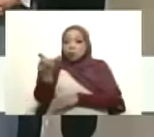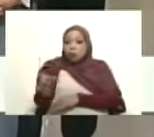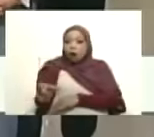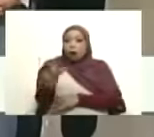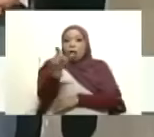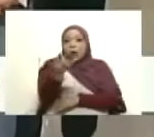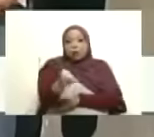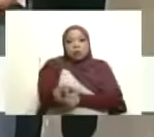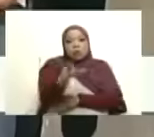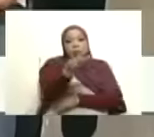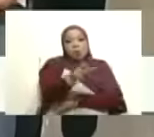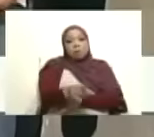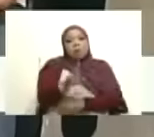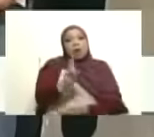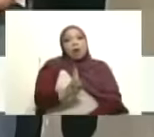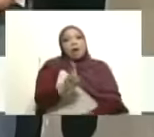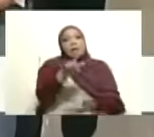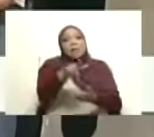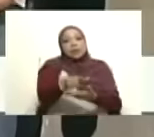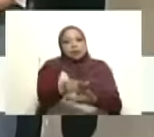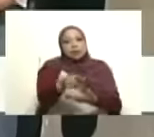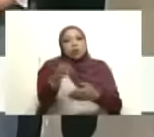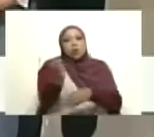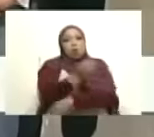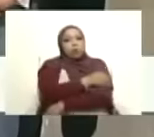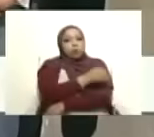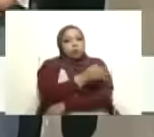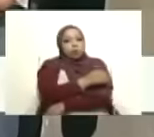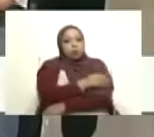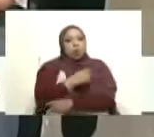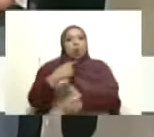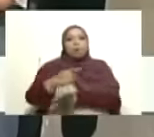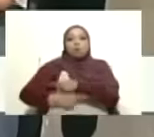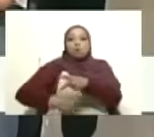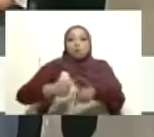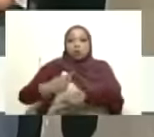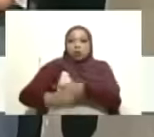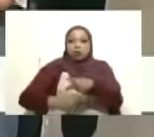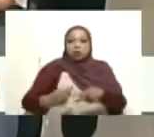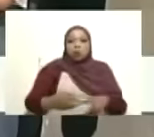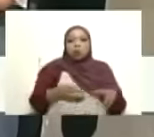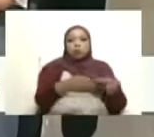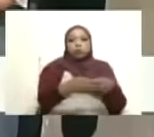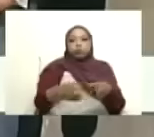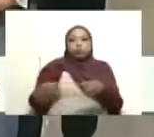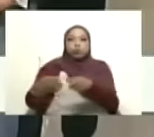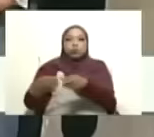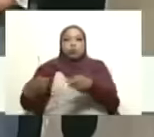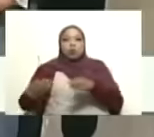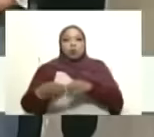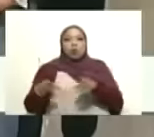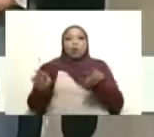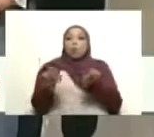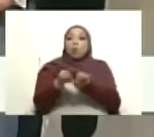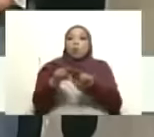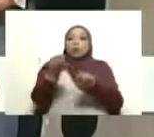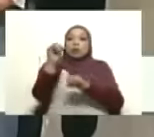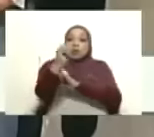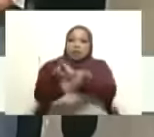precisamente la parte de los procesos electorales. Le decimos a los organismos